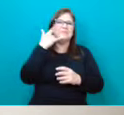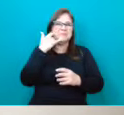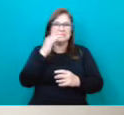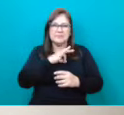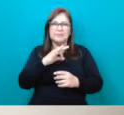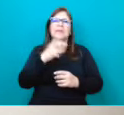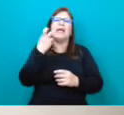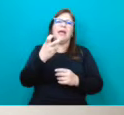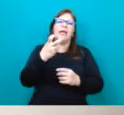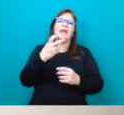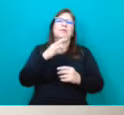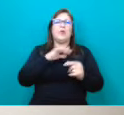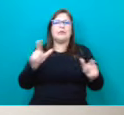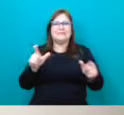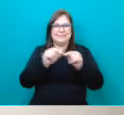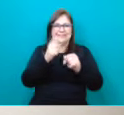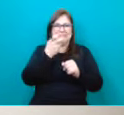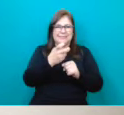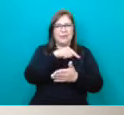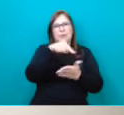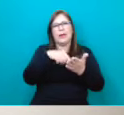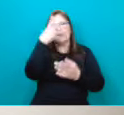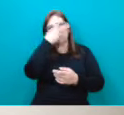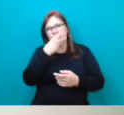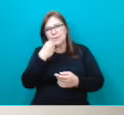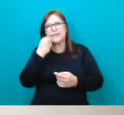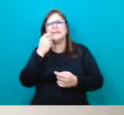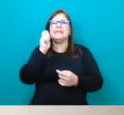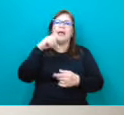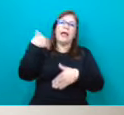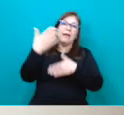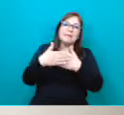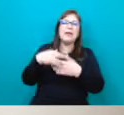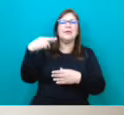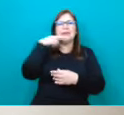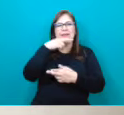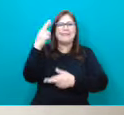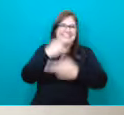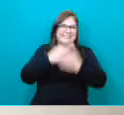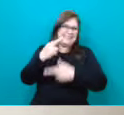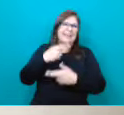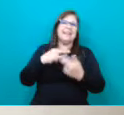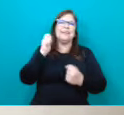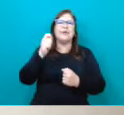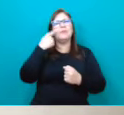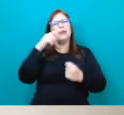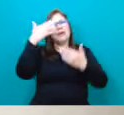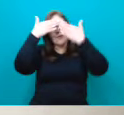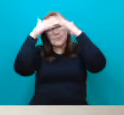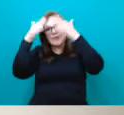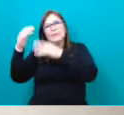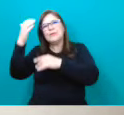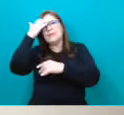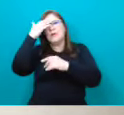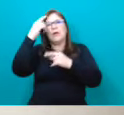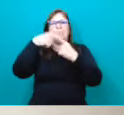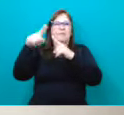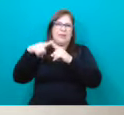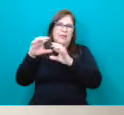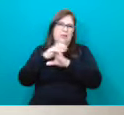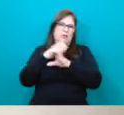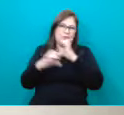Y es así como dejamos esta hermosa e interesante región del planeta con ganas de regresar muy pronto y conocer otros aspectos,